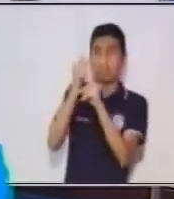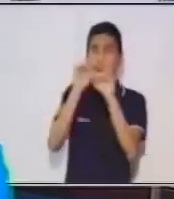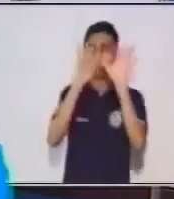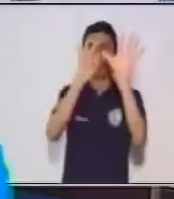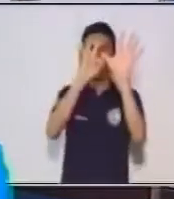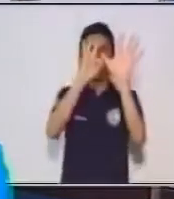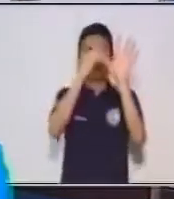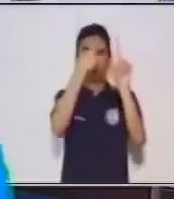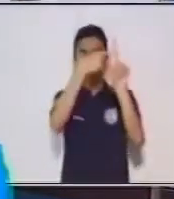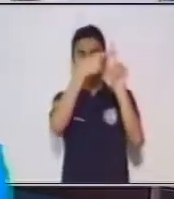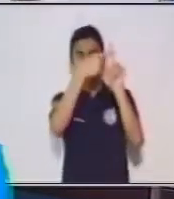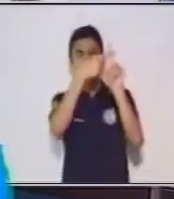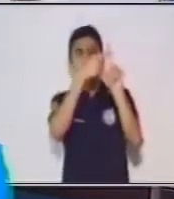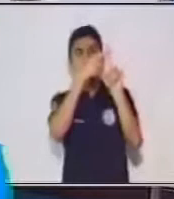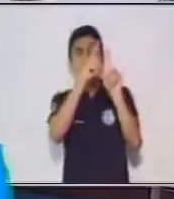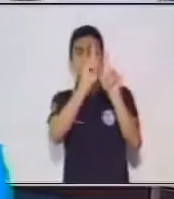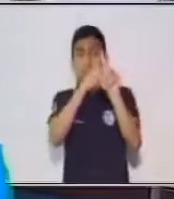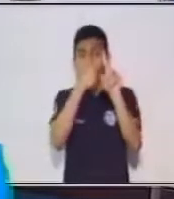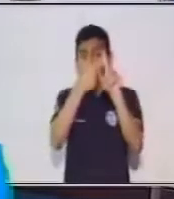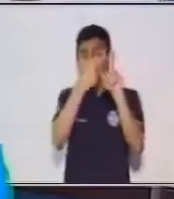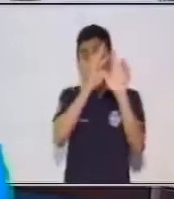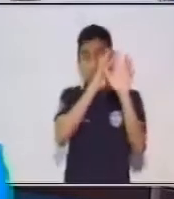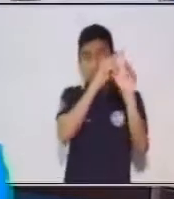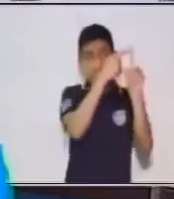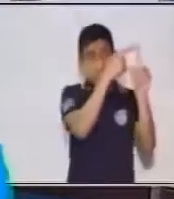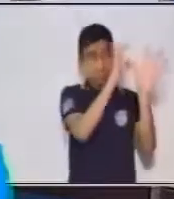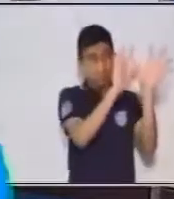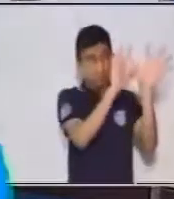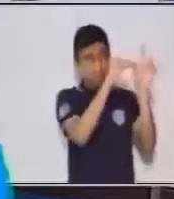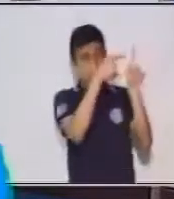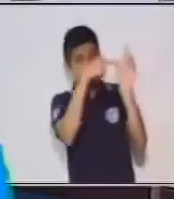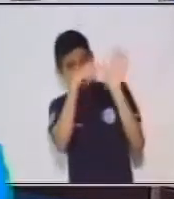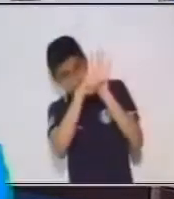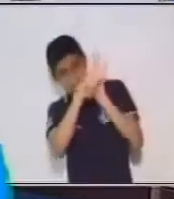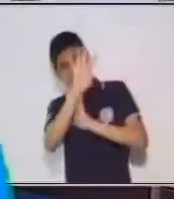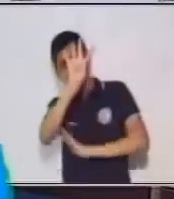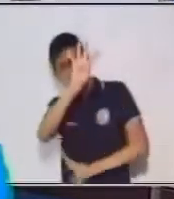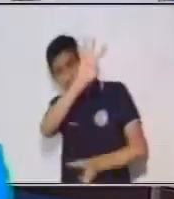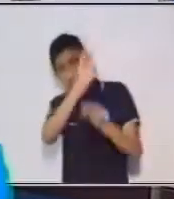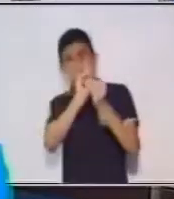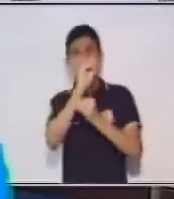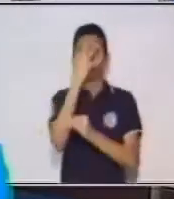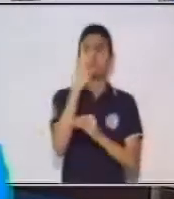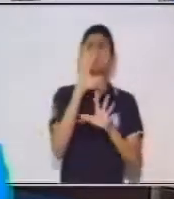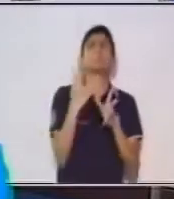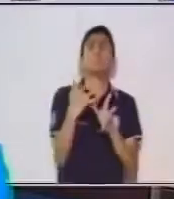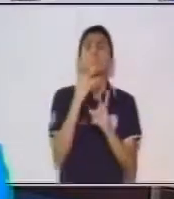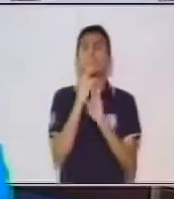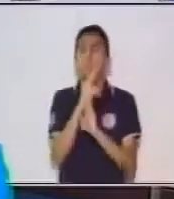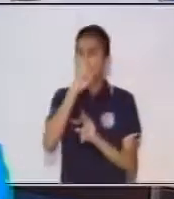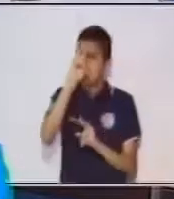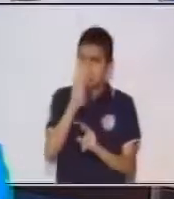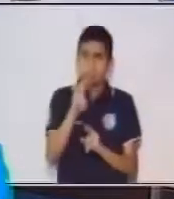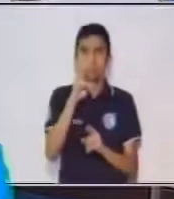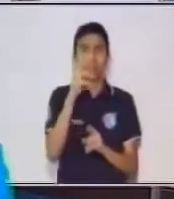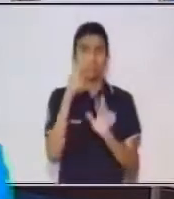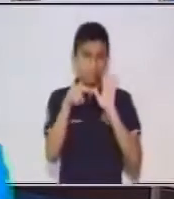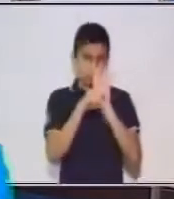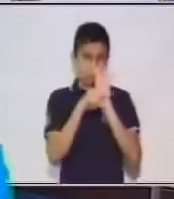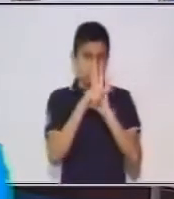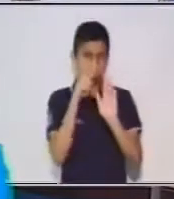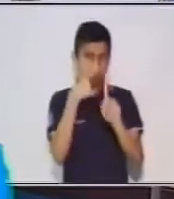es positivo para que cuando yo le quite 4 me queden 4 positivos? Porque el valor que me debe de quedar es